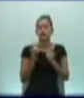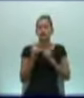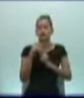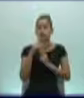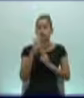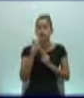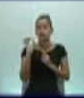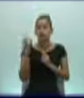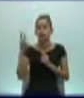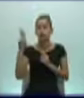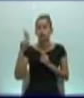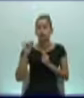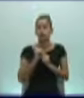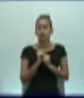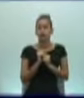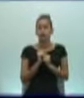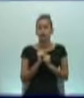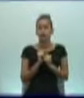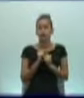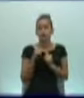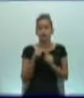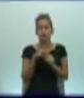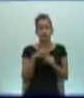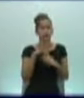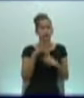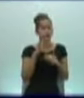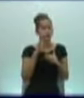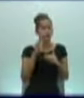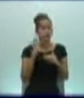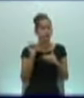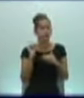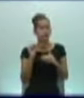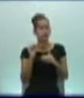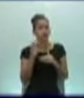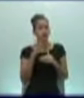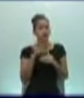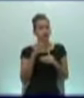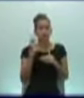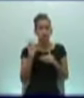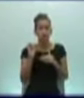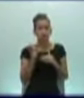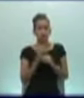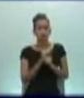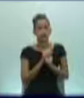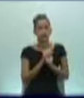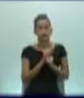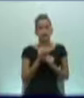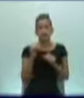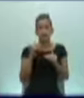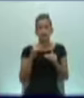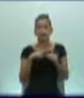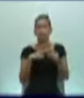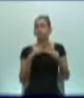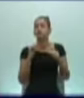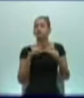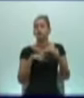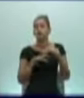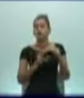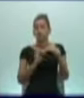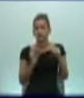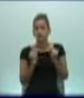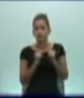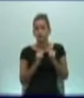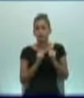50 elementos de ese conjunto de 100 elementos. Es decir, 50 de cada 100, lo